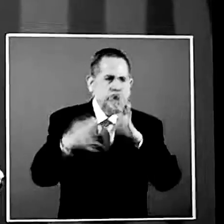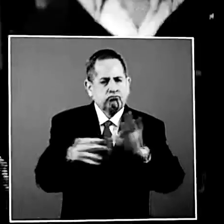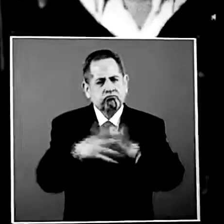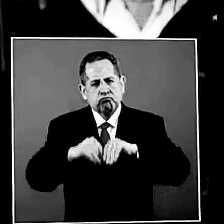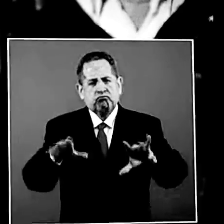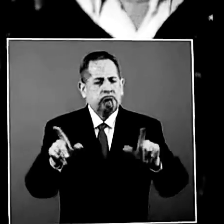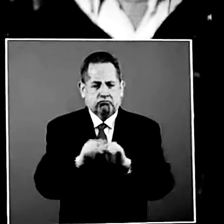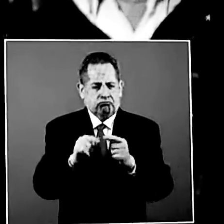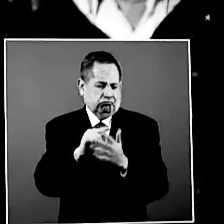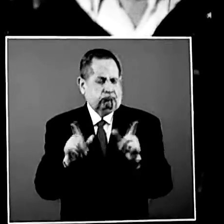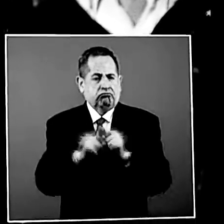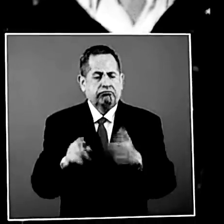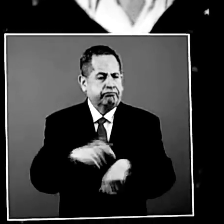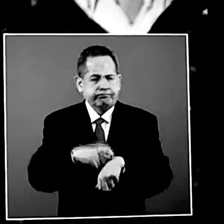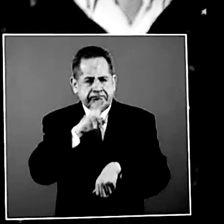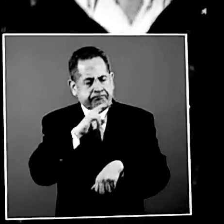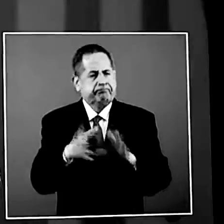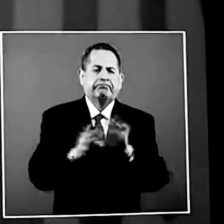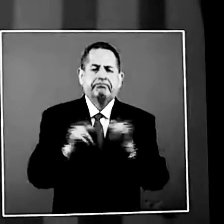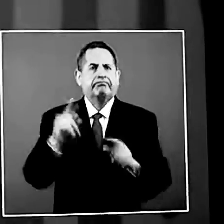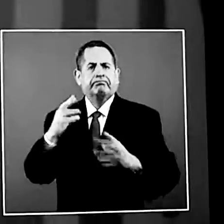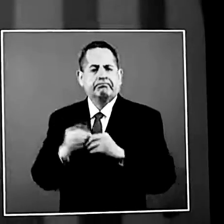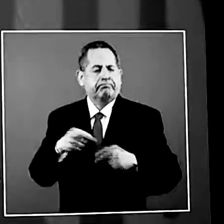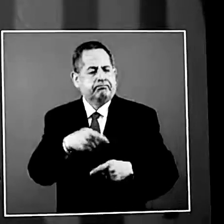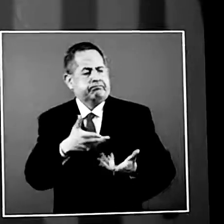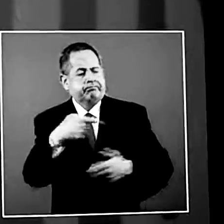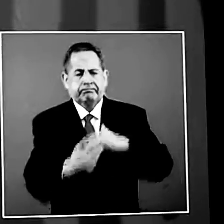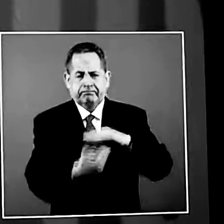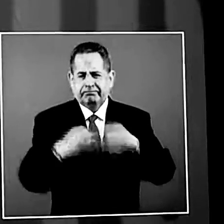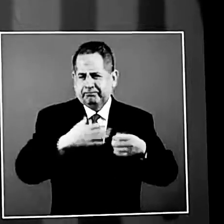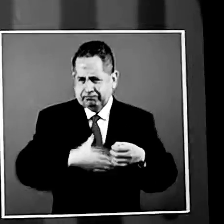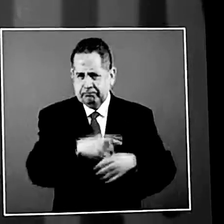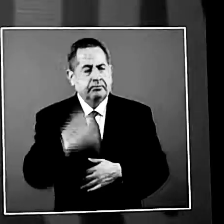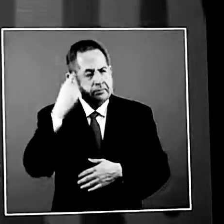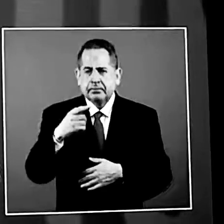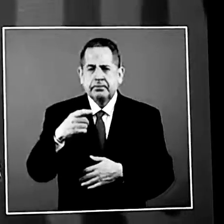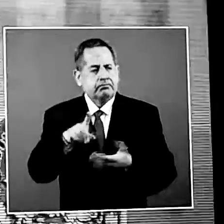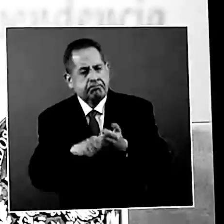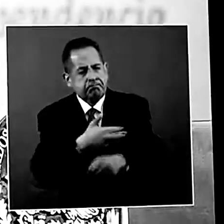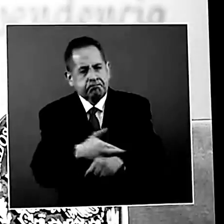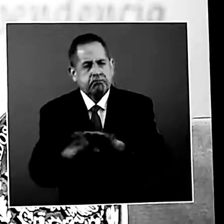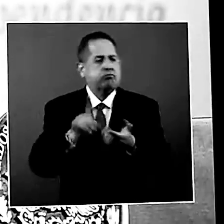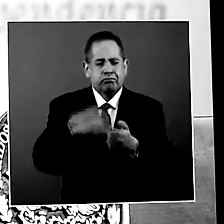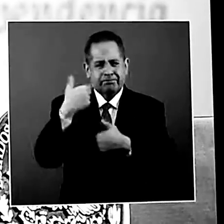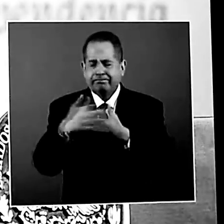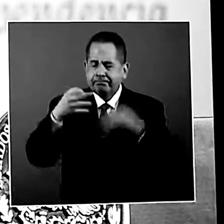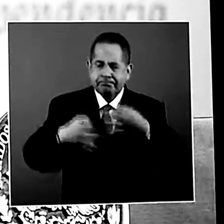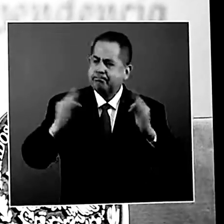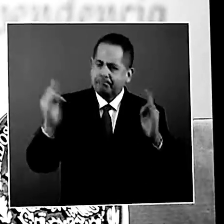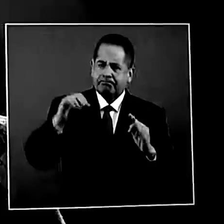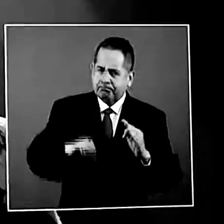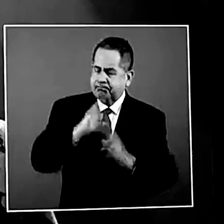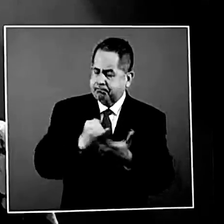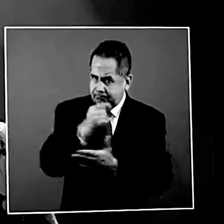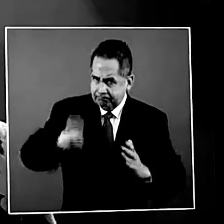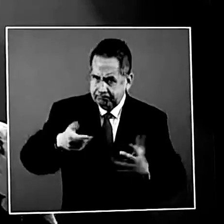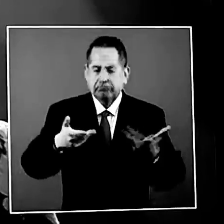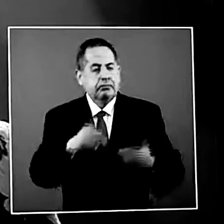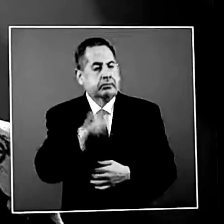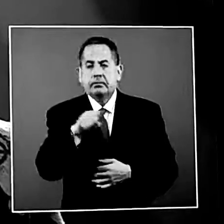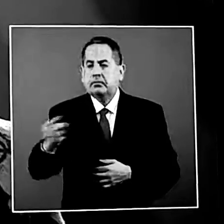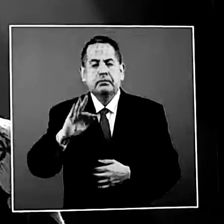conocer en muy breve espacio de tiempo lo que se está haciendo dentro de esta unidad de consolidación del sistema de justicia penal acusatorio, pero además también del fortalecimiento tanto